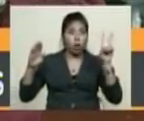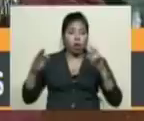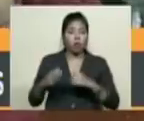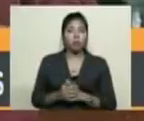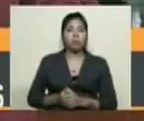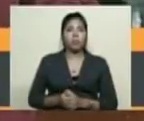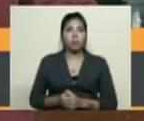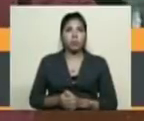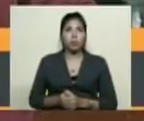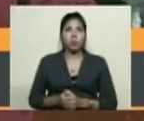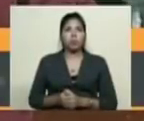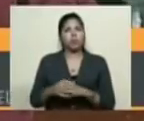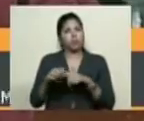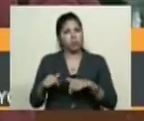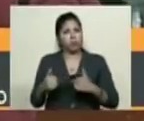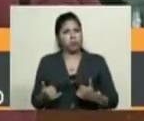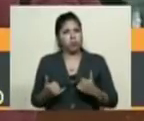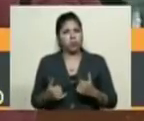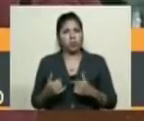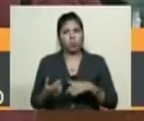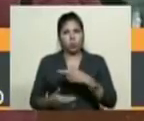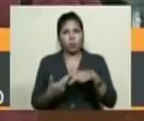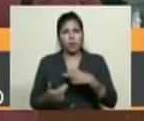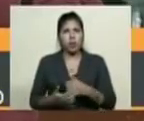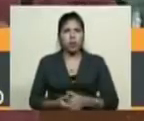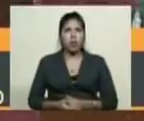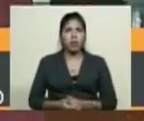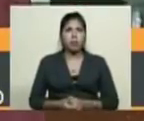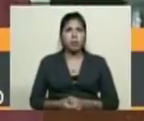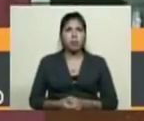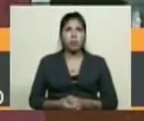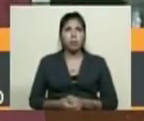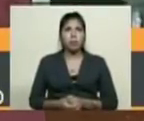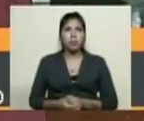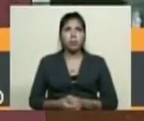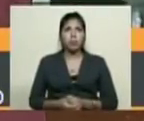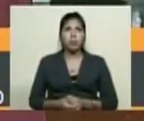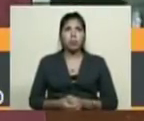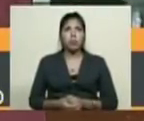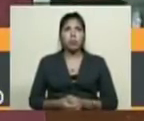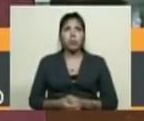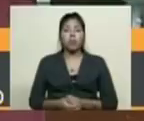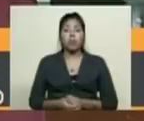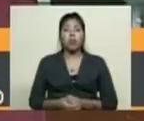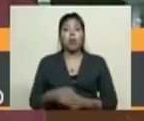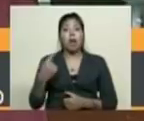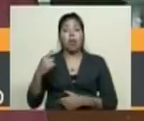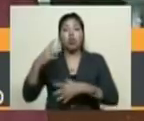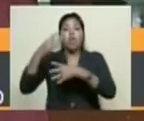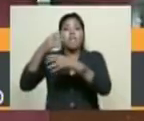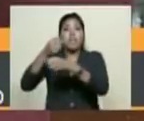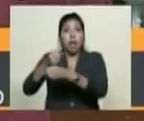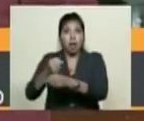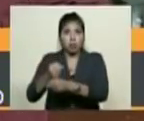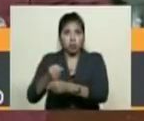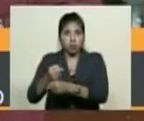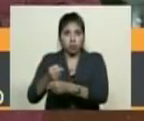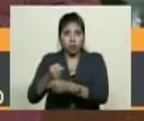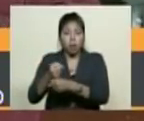de la Revolución Bolivariana han llegado al más alto nivel de confianza